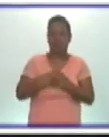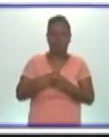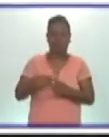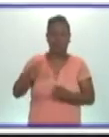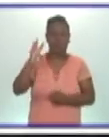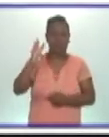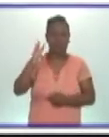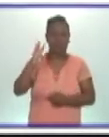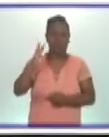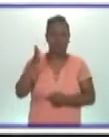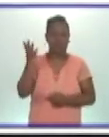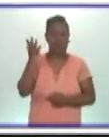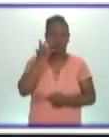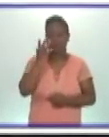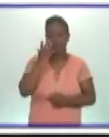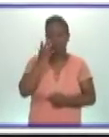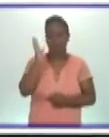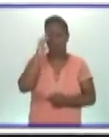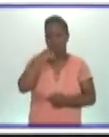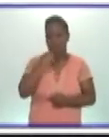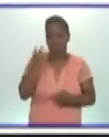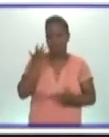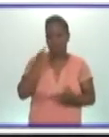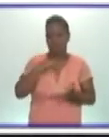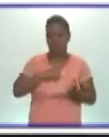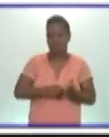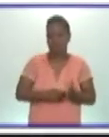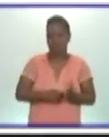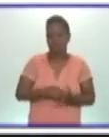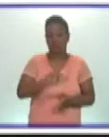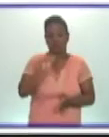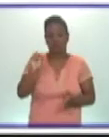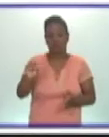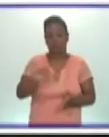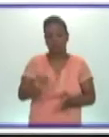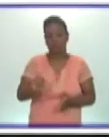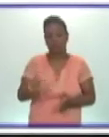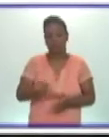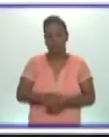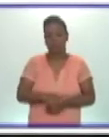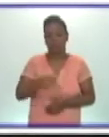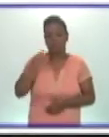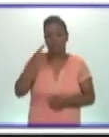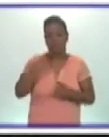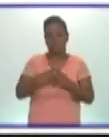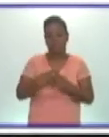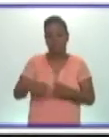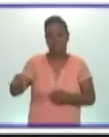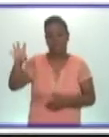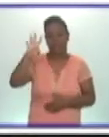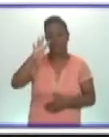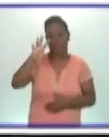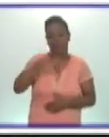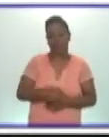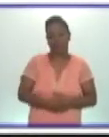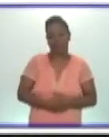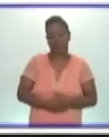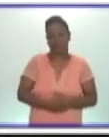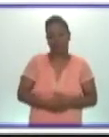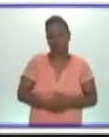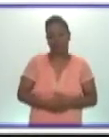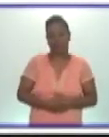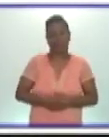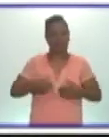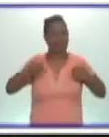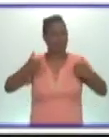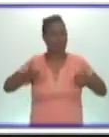no tiene con qué agruparse. Entonces, queda igual. X a la cuarta.